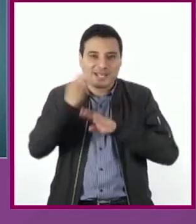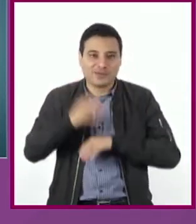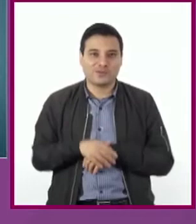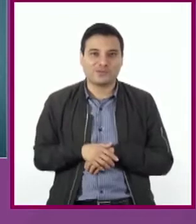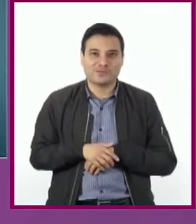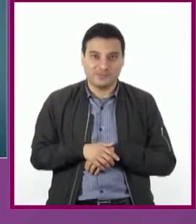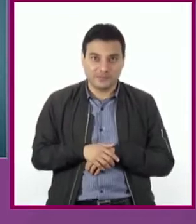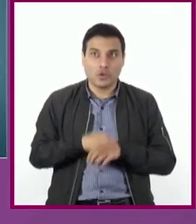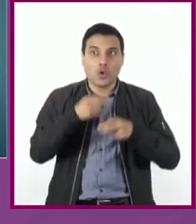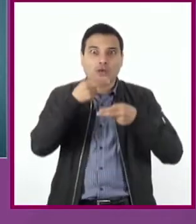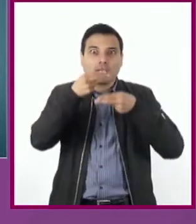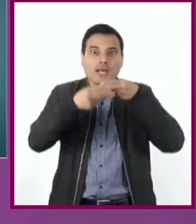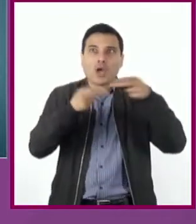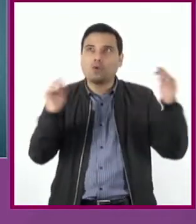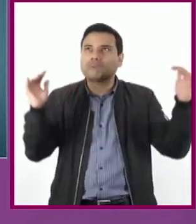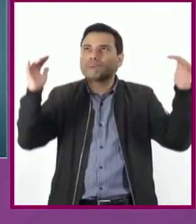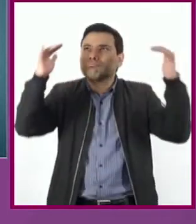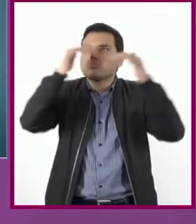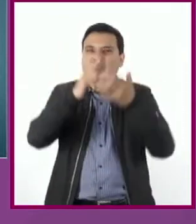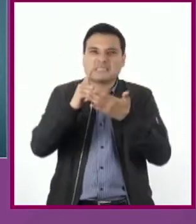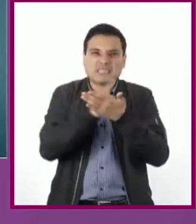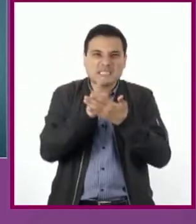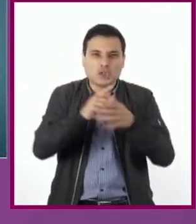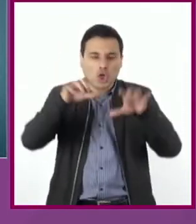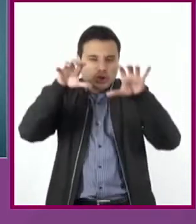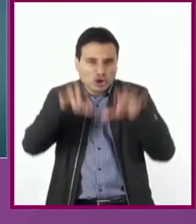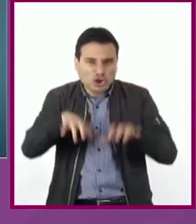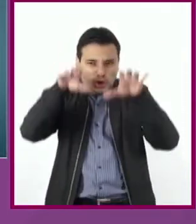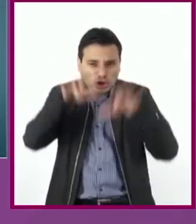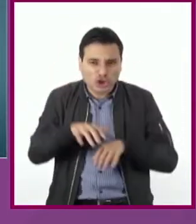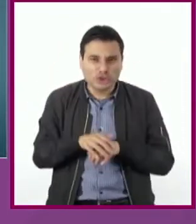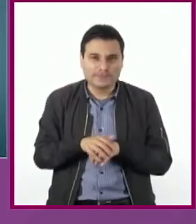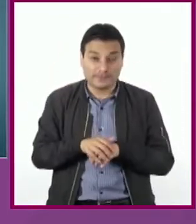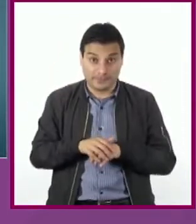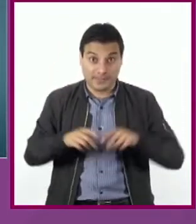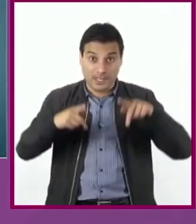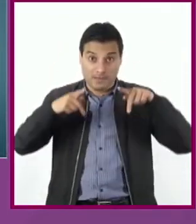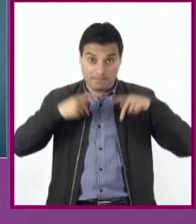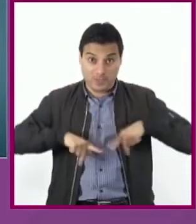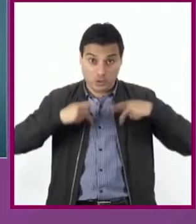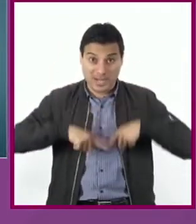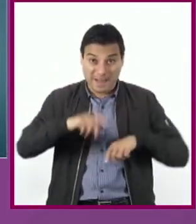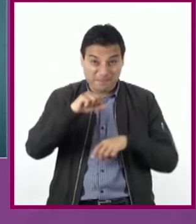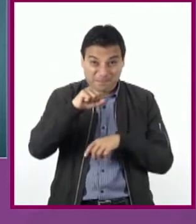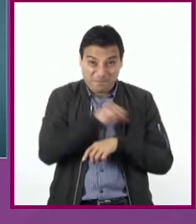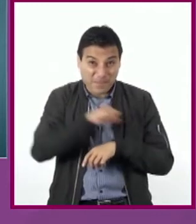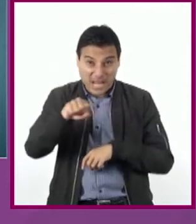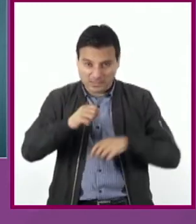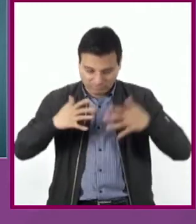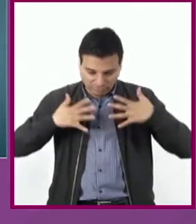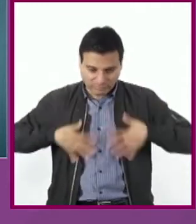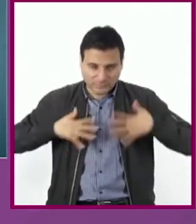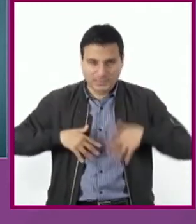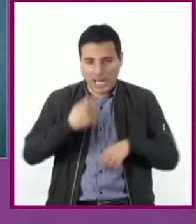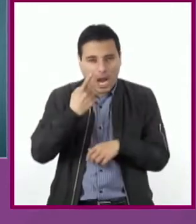cielo nublado, llueve o cae una tormenta. Y si el personaje es malo, viste generalmente de